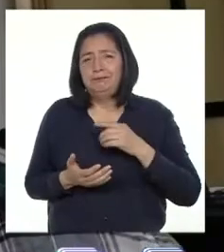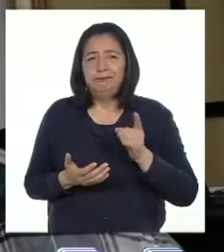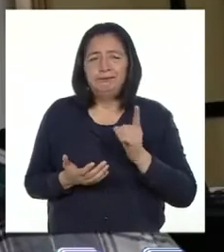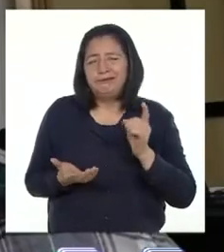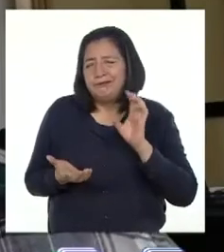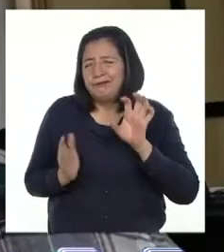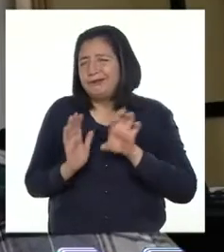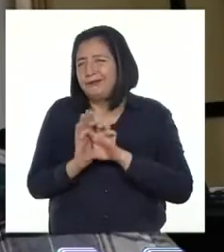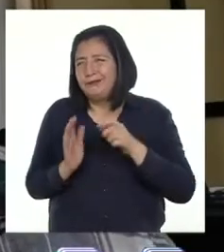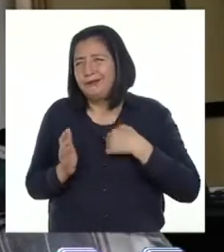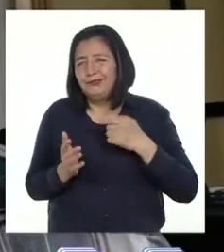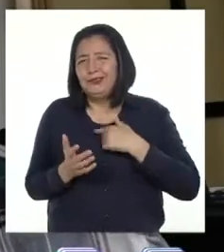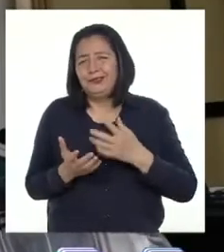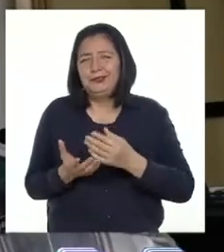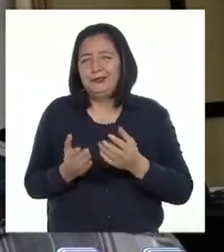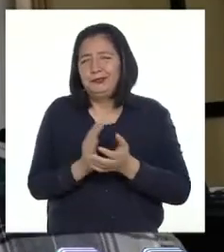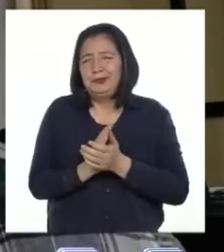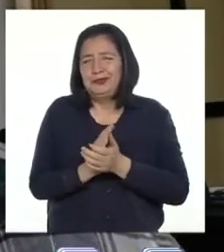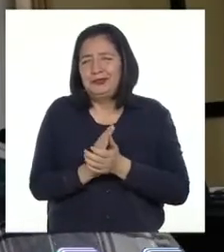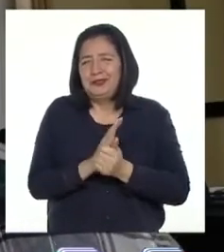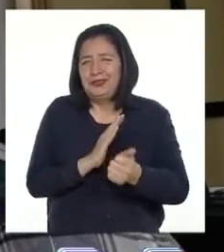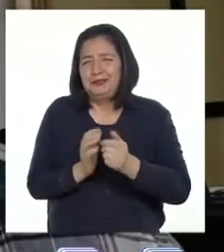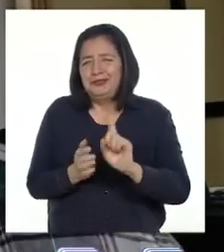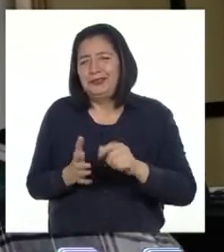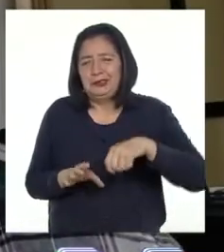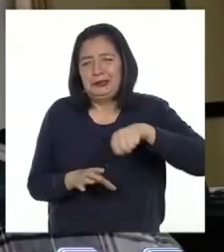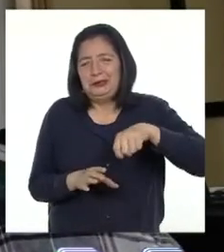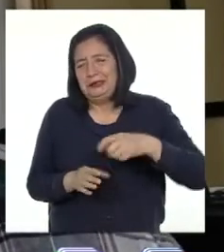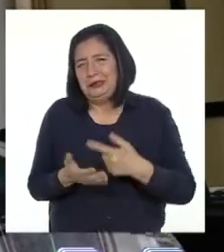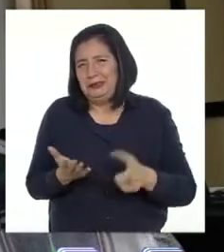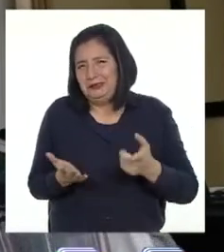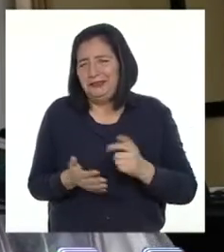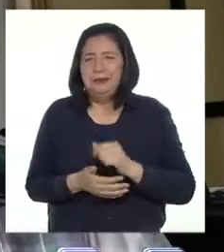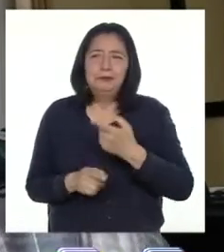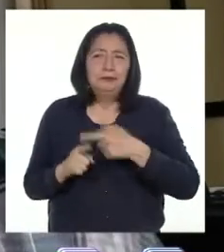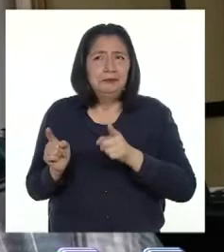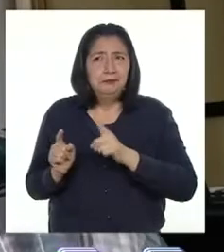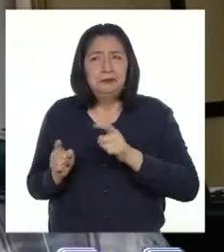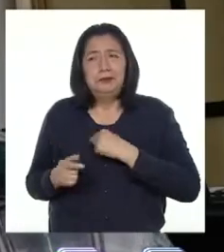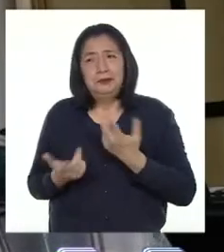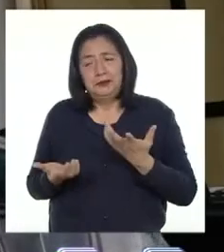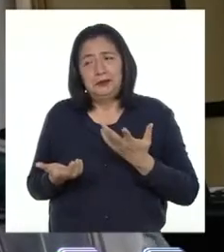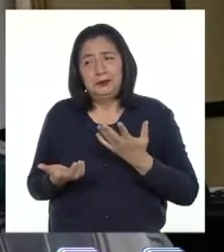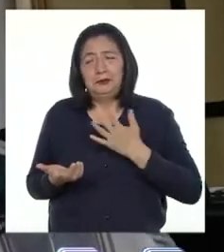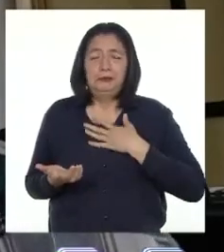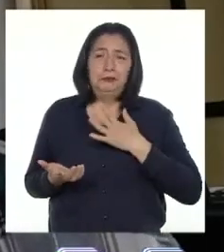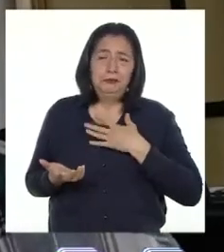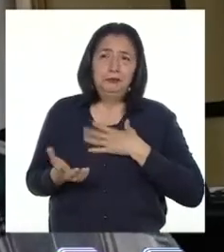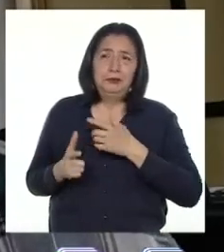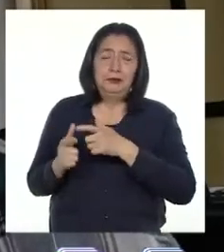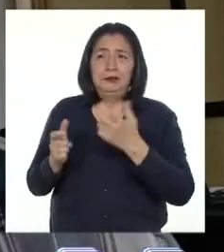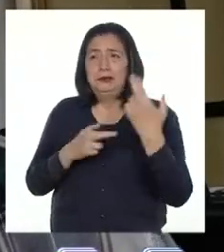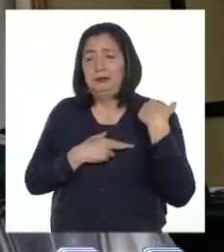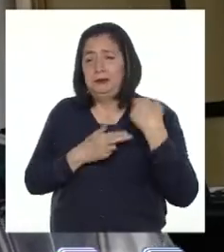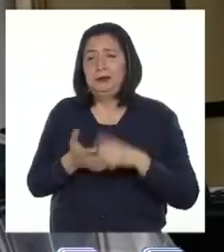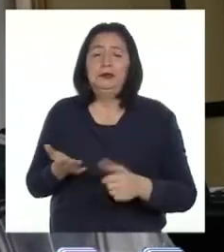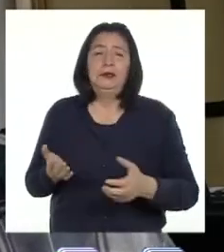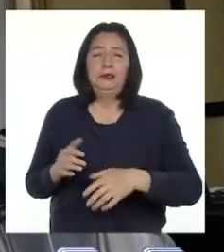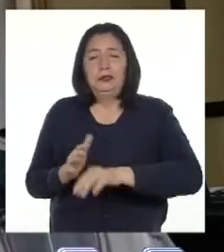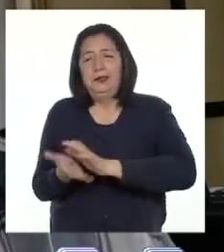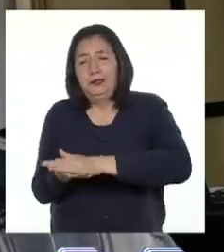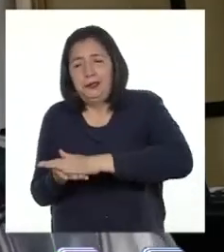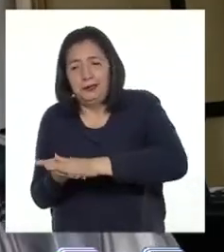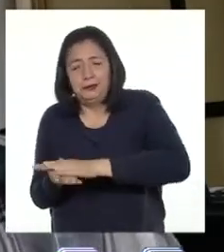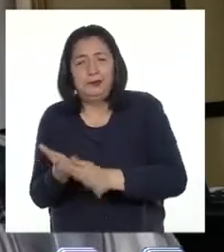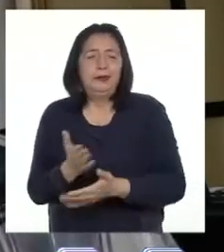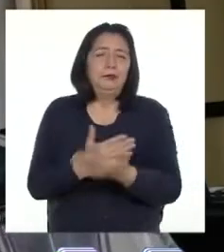tan diestro, no soy bueno en cocinando, pero mi gran función era en la limpieza de los servicios, mañana,